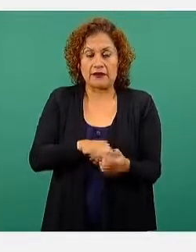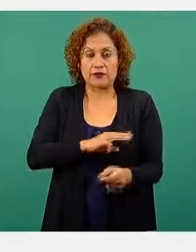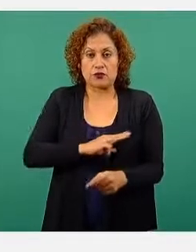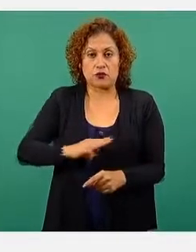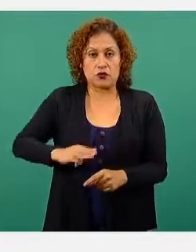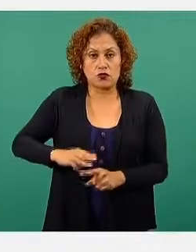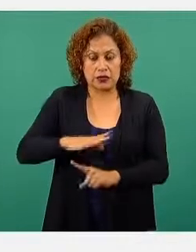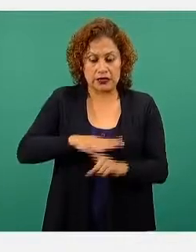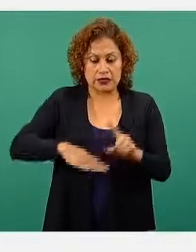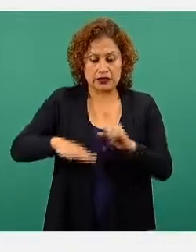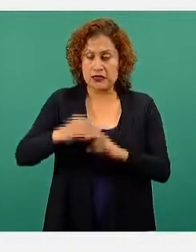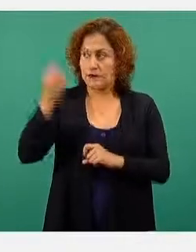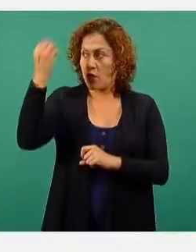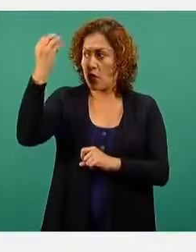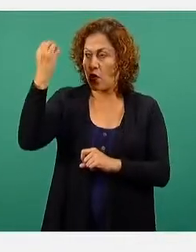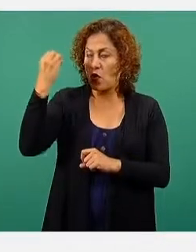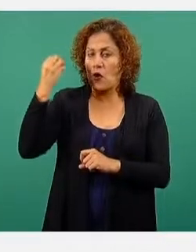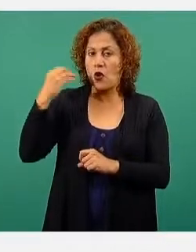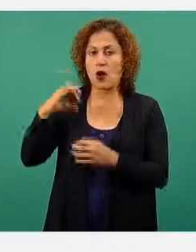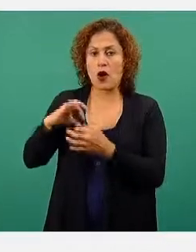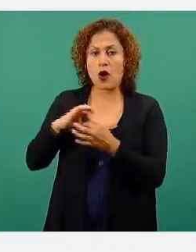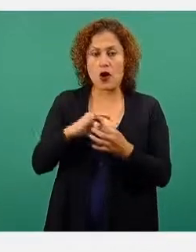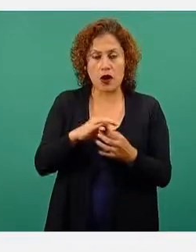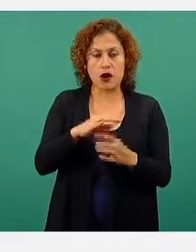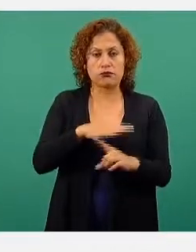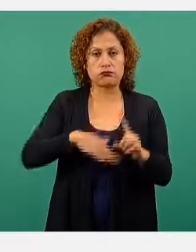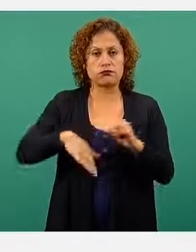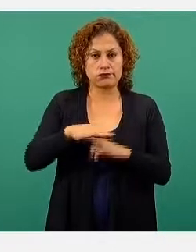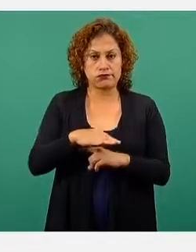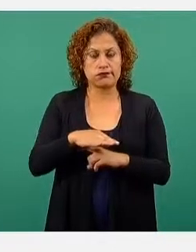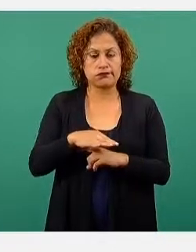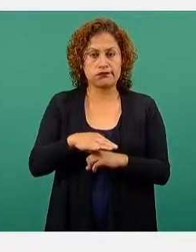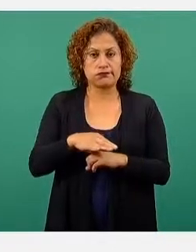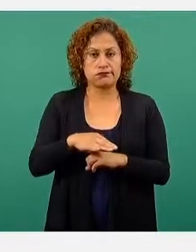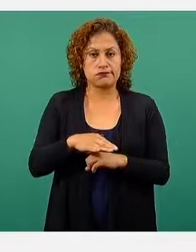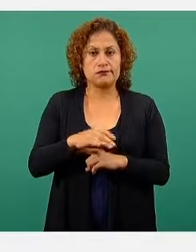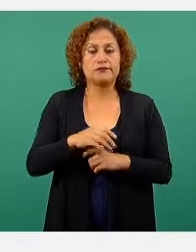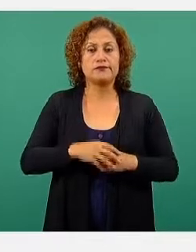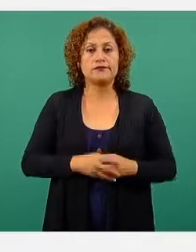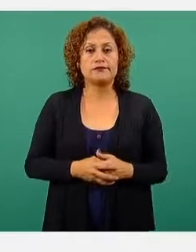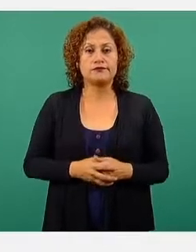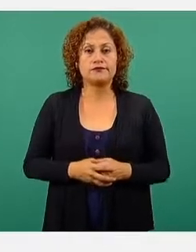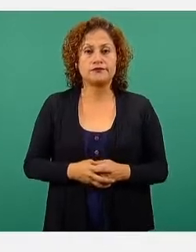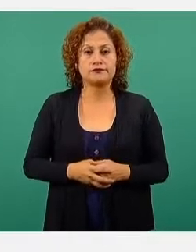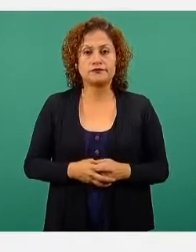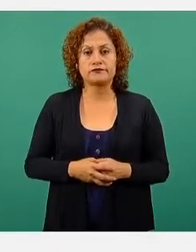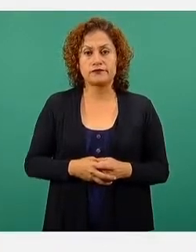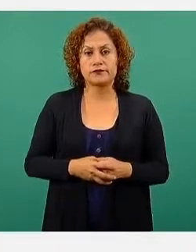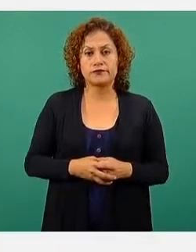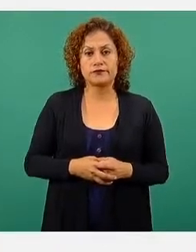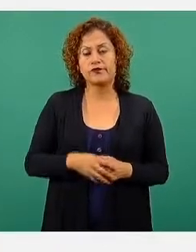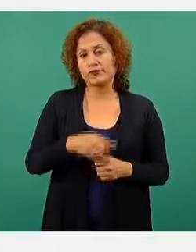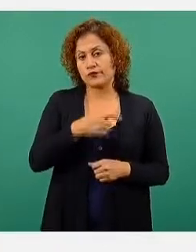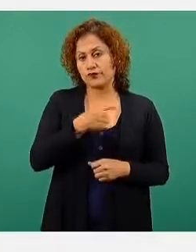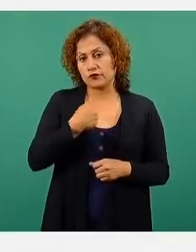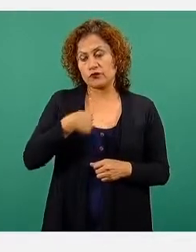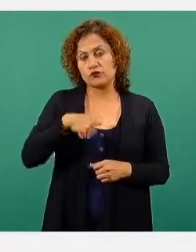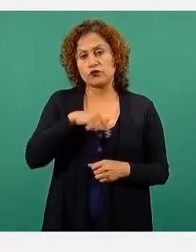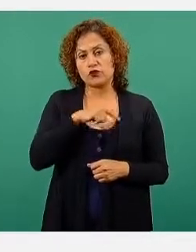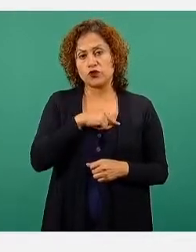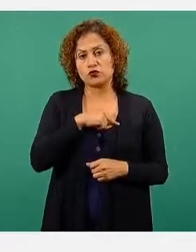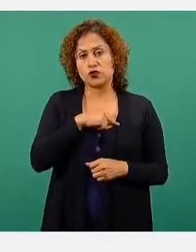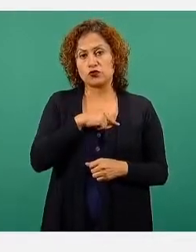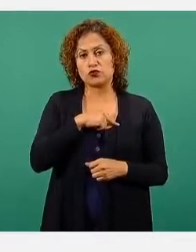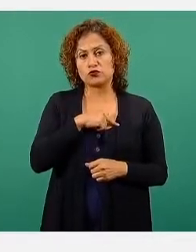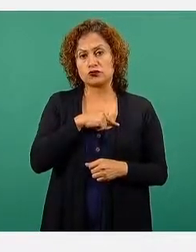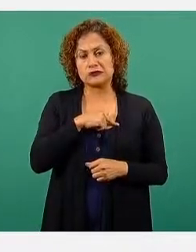justamente lo han dicho nuestras autoridades federales, que replanteamos en